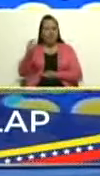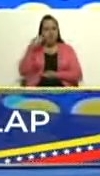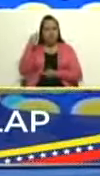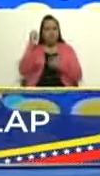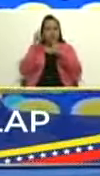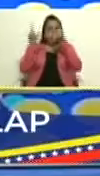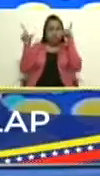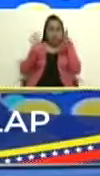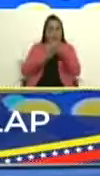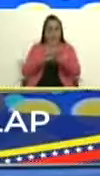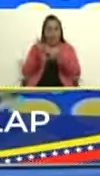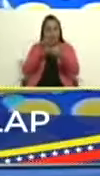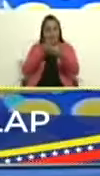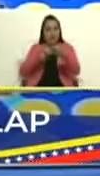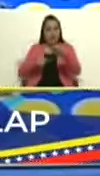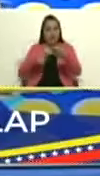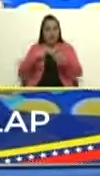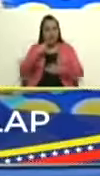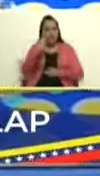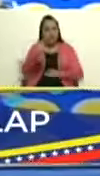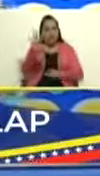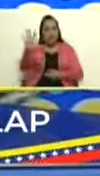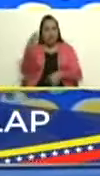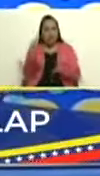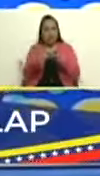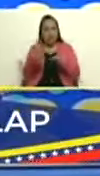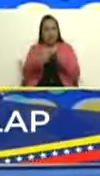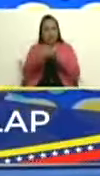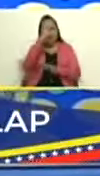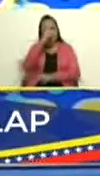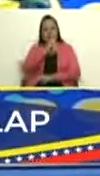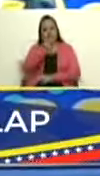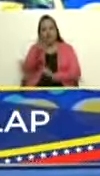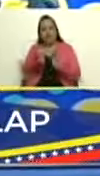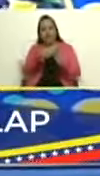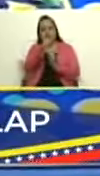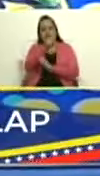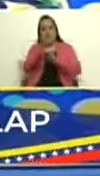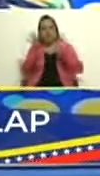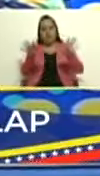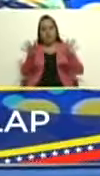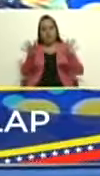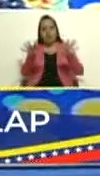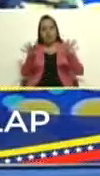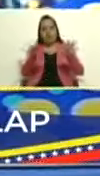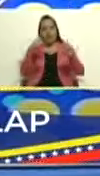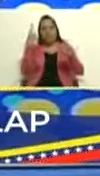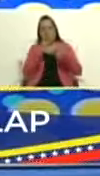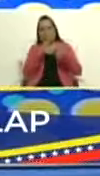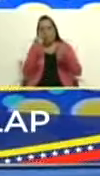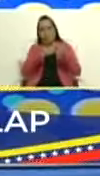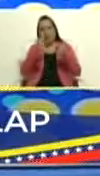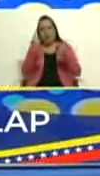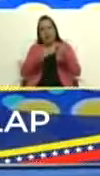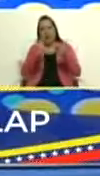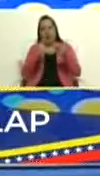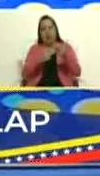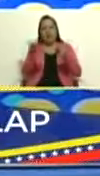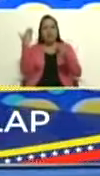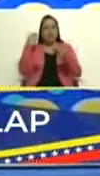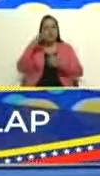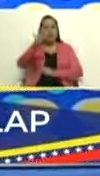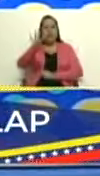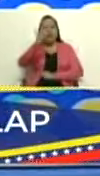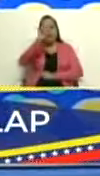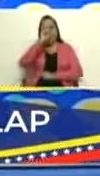Mira lo que yo dije el 5 de septiembre de 2019. 20, 21, 22, 23, hace